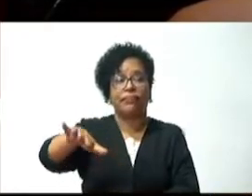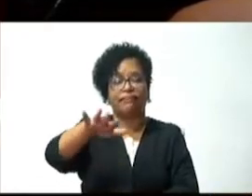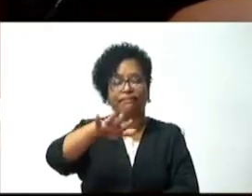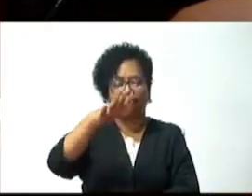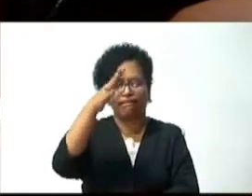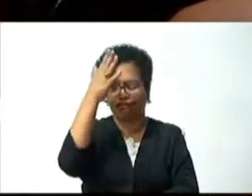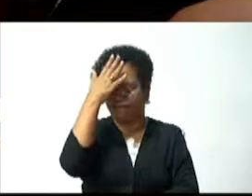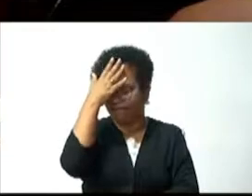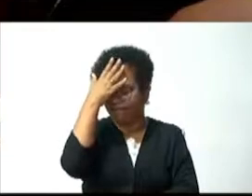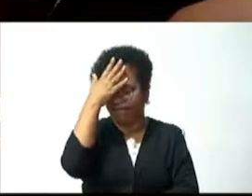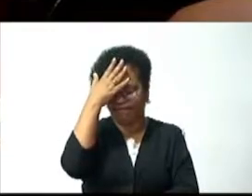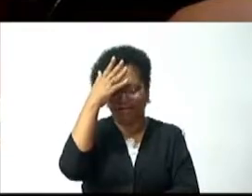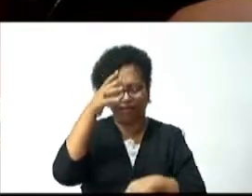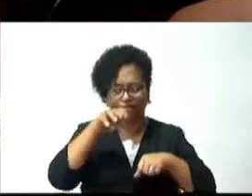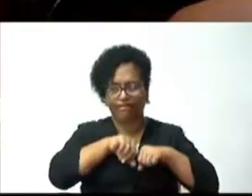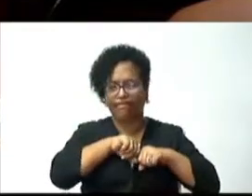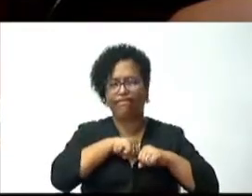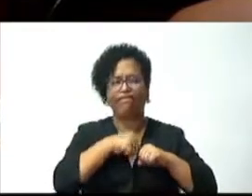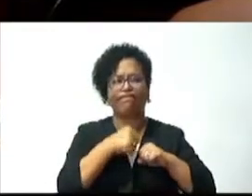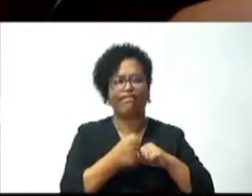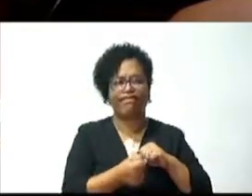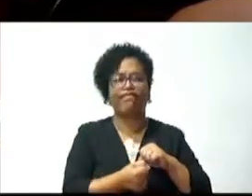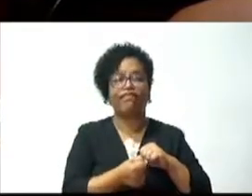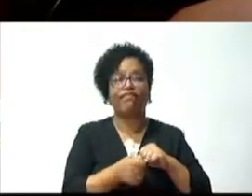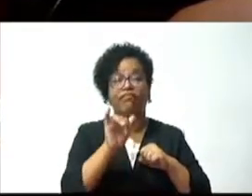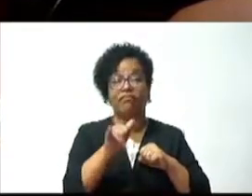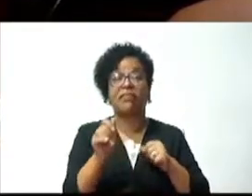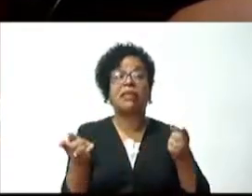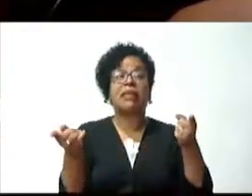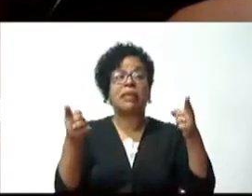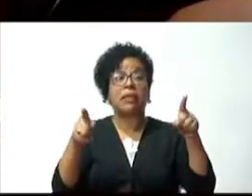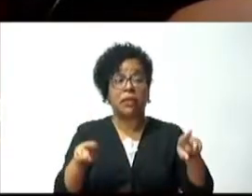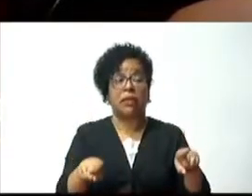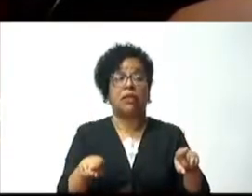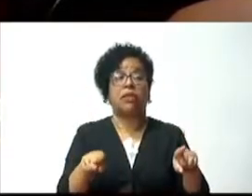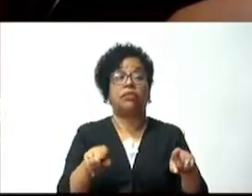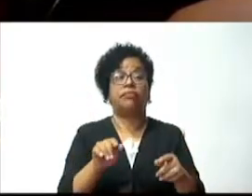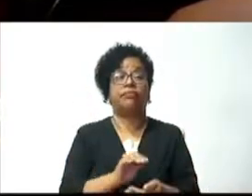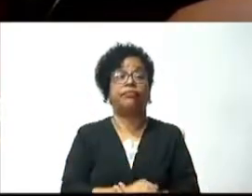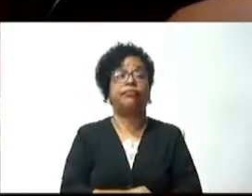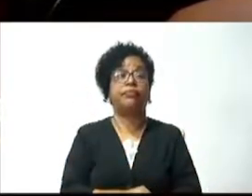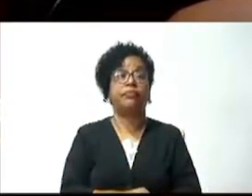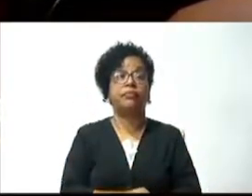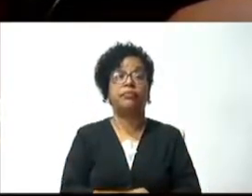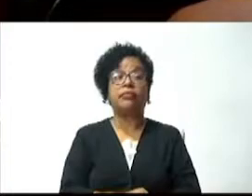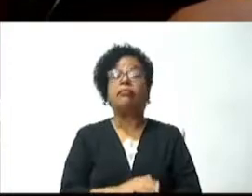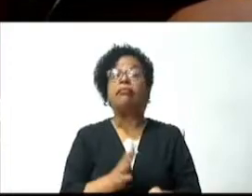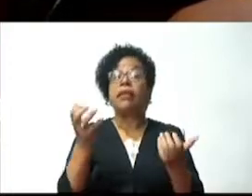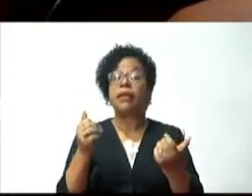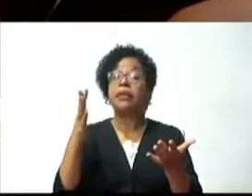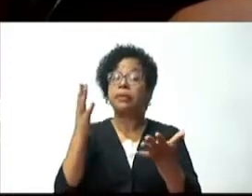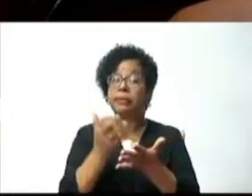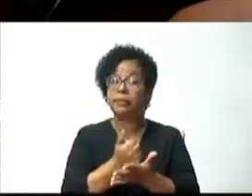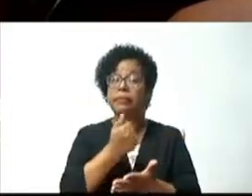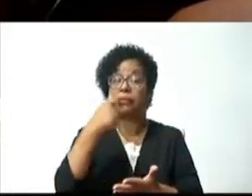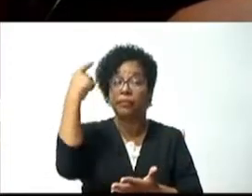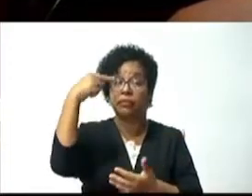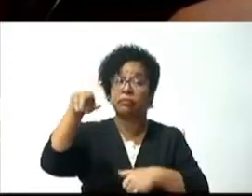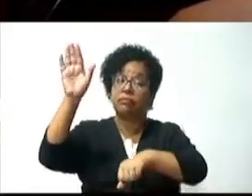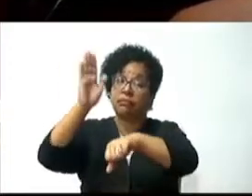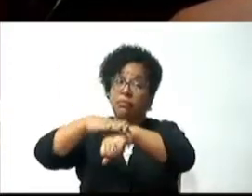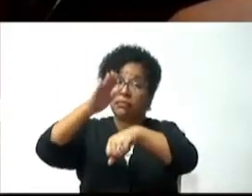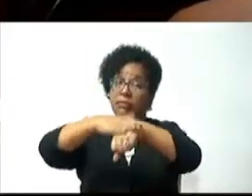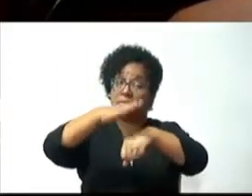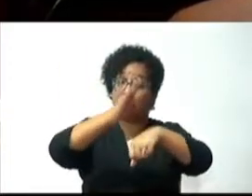tema de migración. Y quiero aprovechar para hacerle un llamado al presidente de la República,